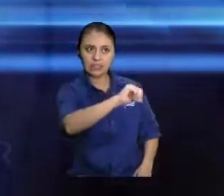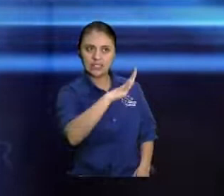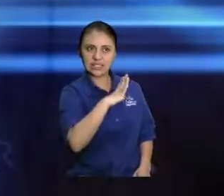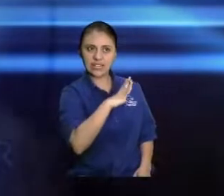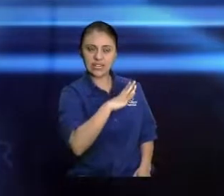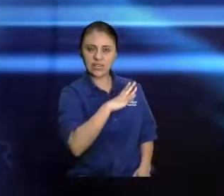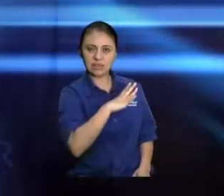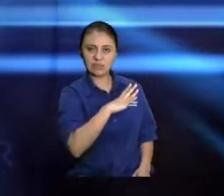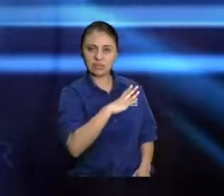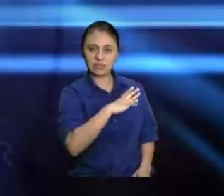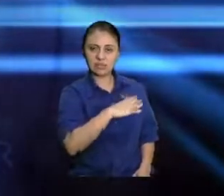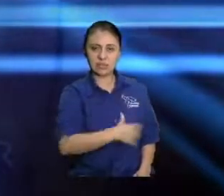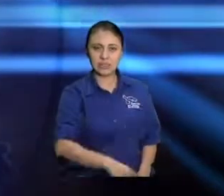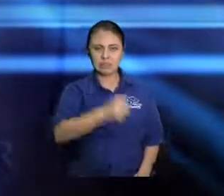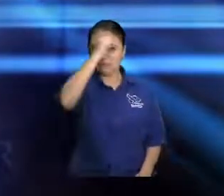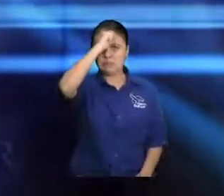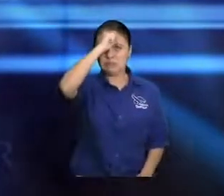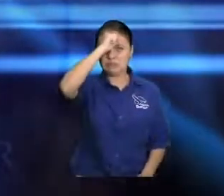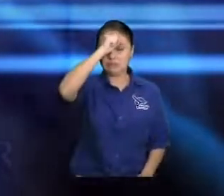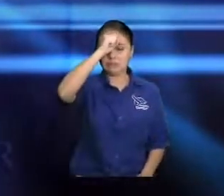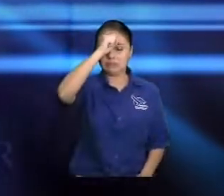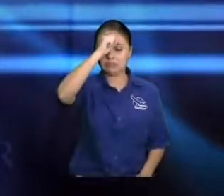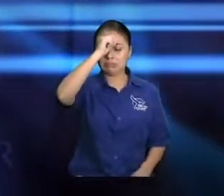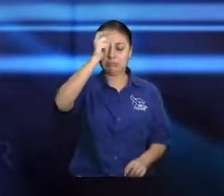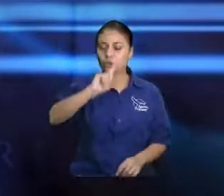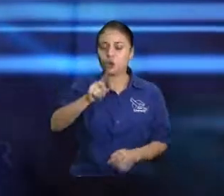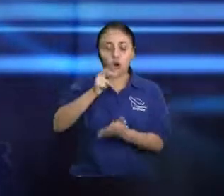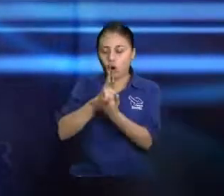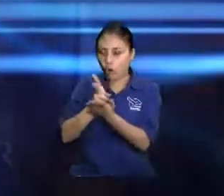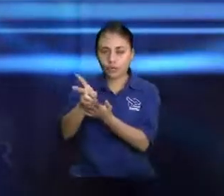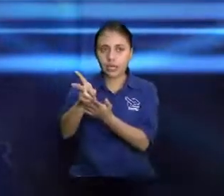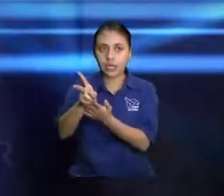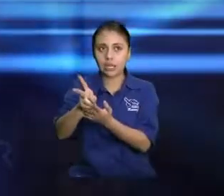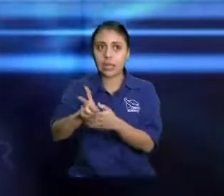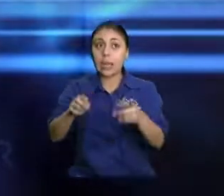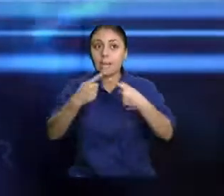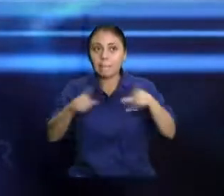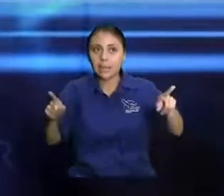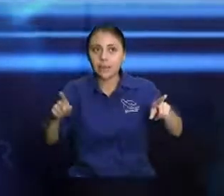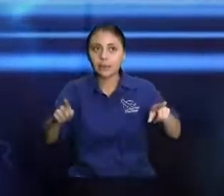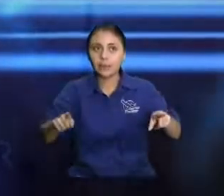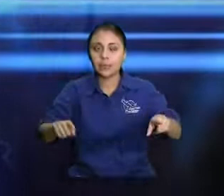insultos. ¿Cómo es un impío? Según ese versículo.